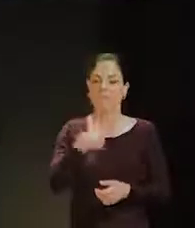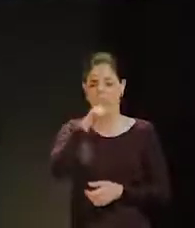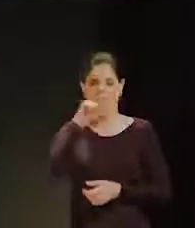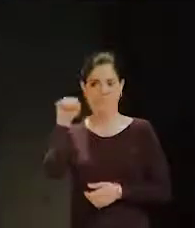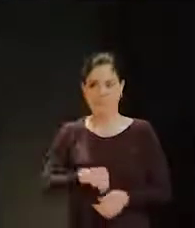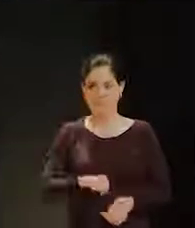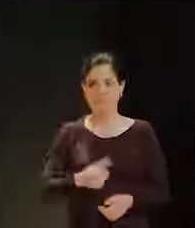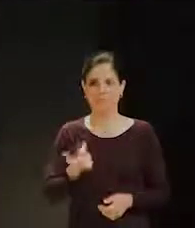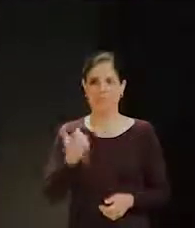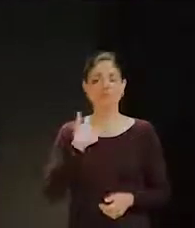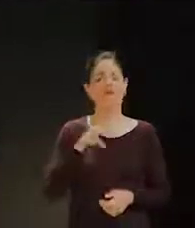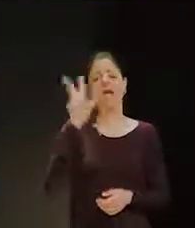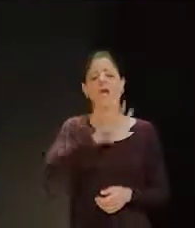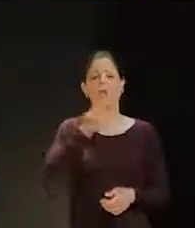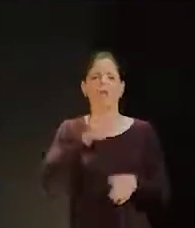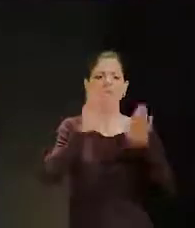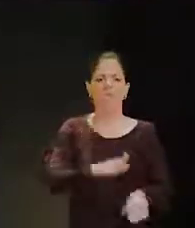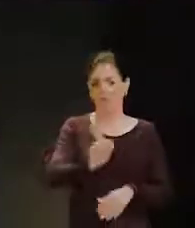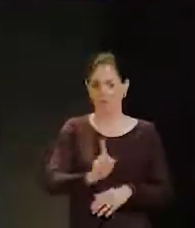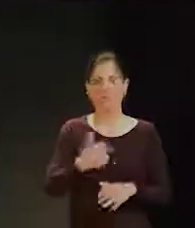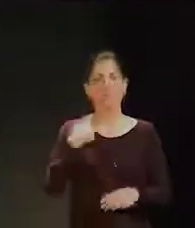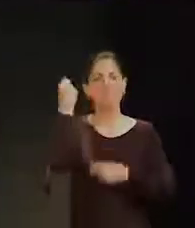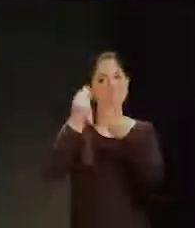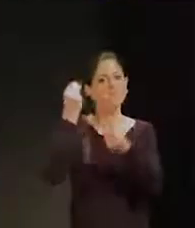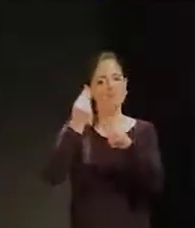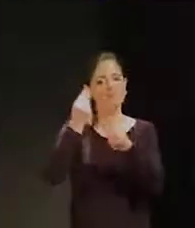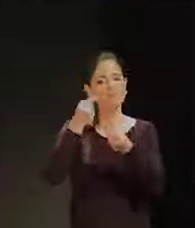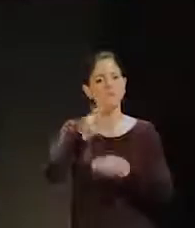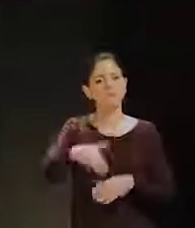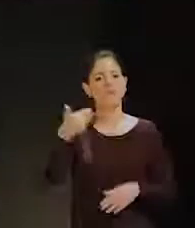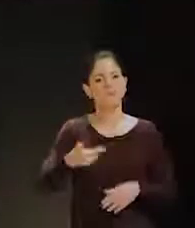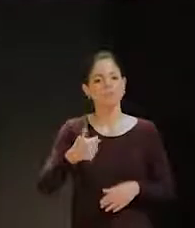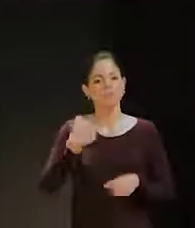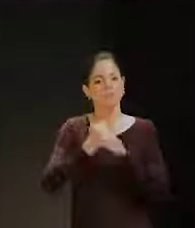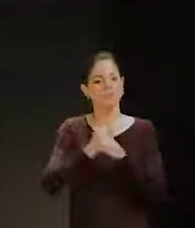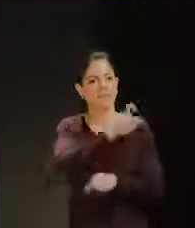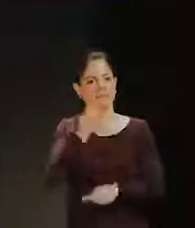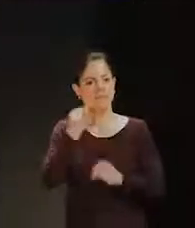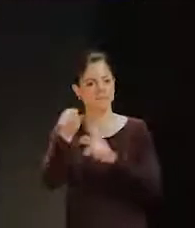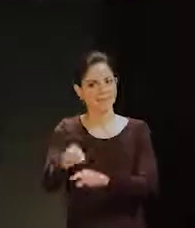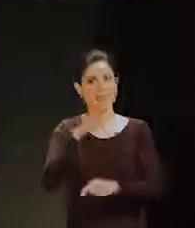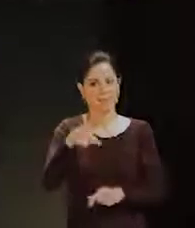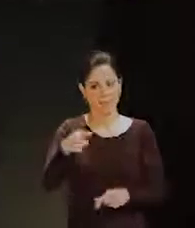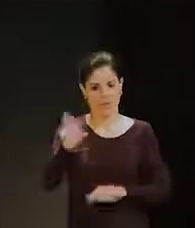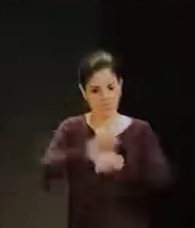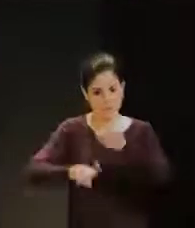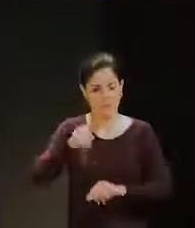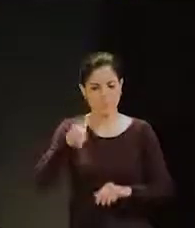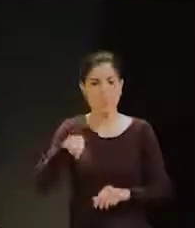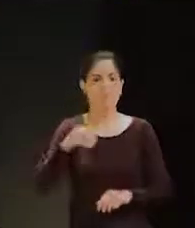encanta. No soy nacionalista, pero pienso que es muy importante que yo trabaje en Italia porque tenemos el problema